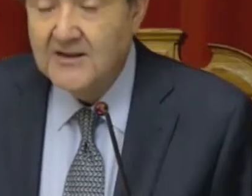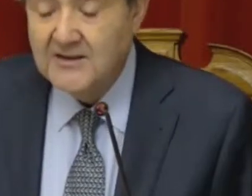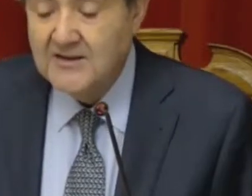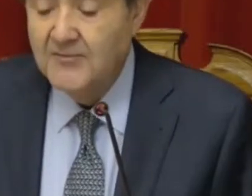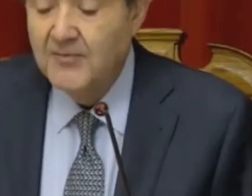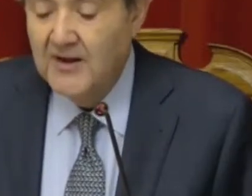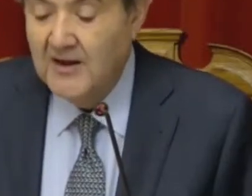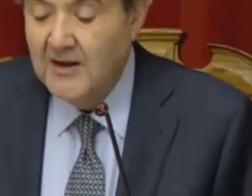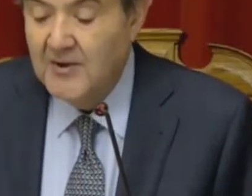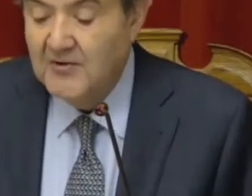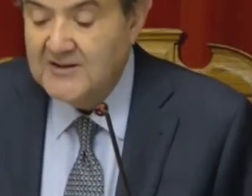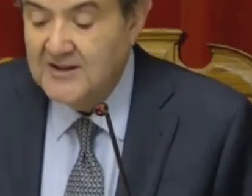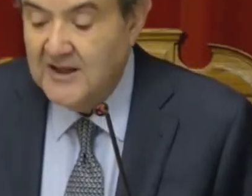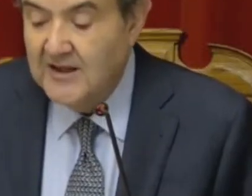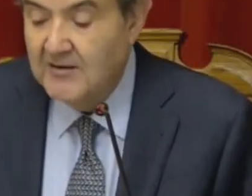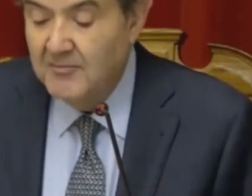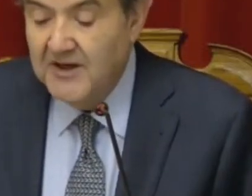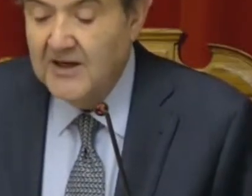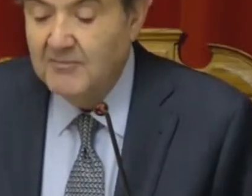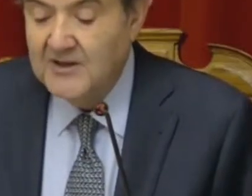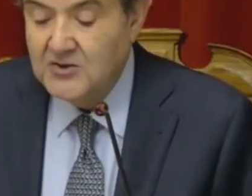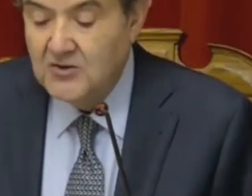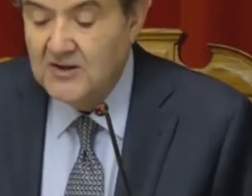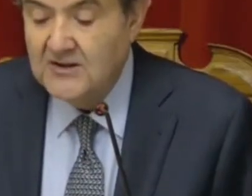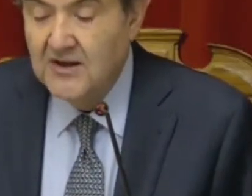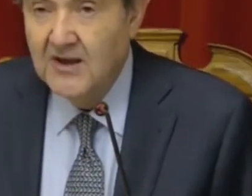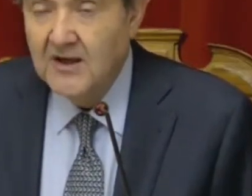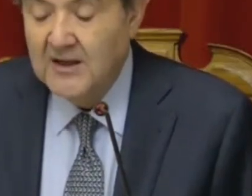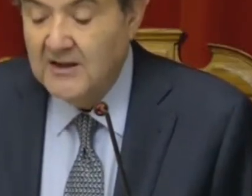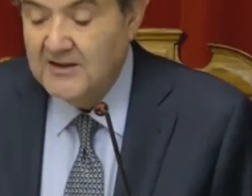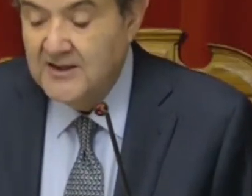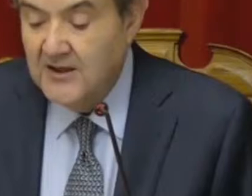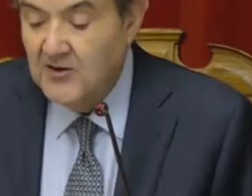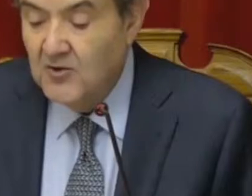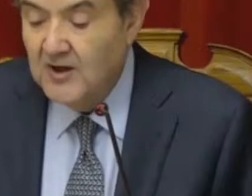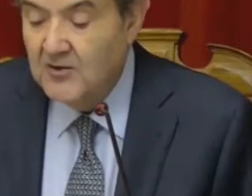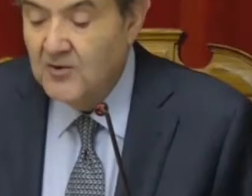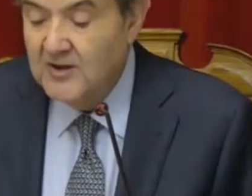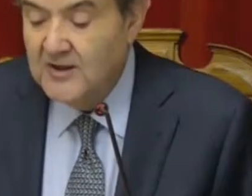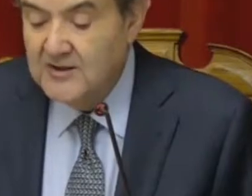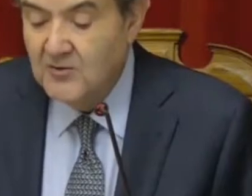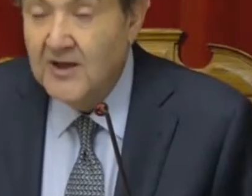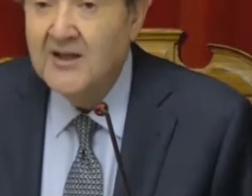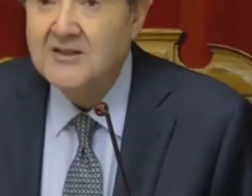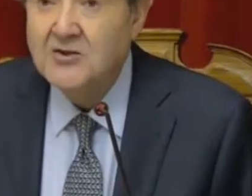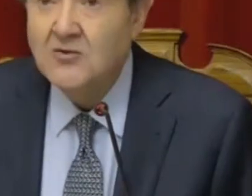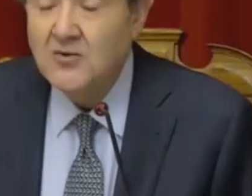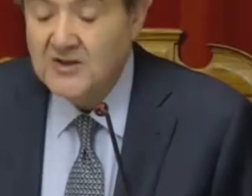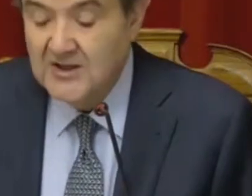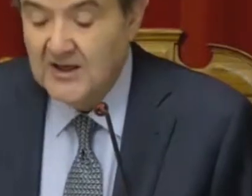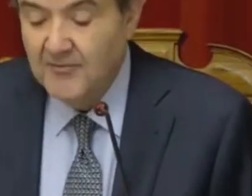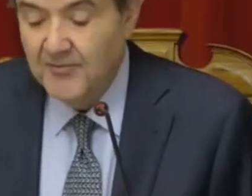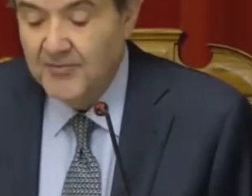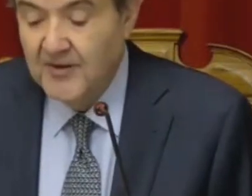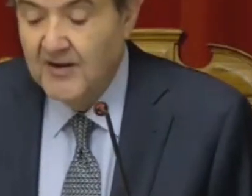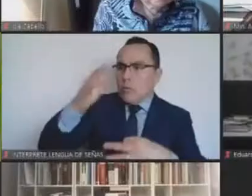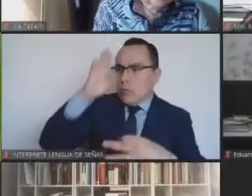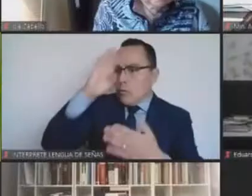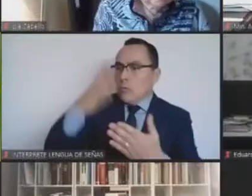las sentencias y la privacidad que ampara a las personas que han decidido buscar justicia en una decisión